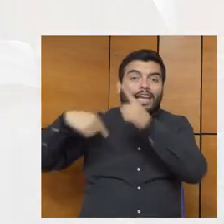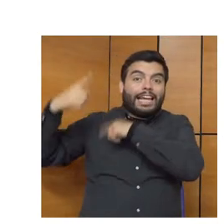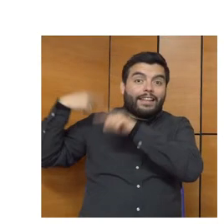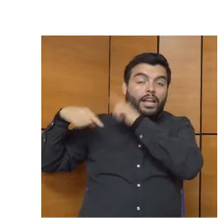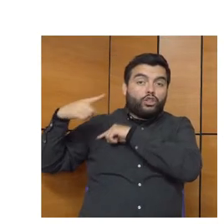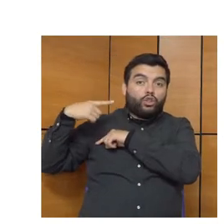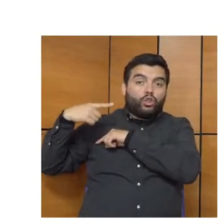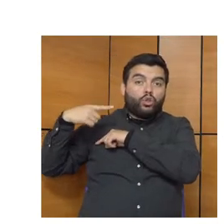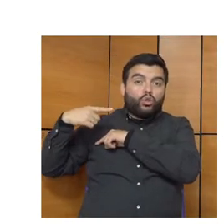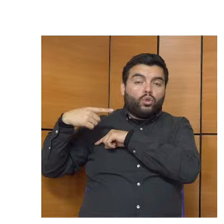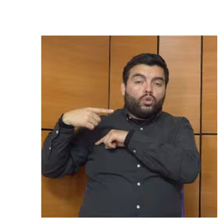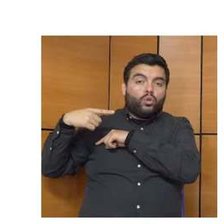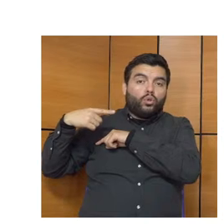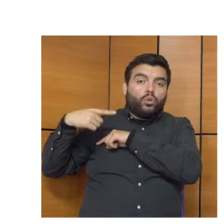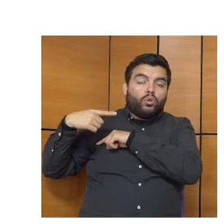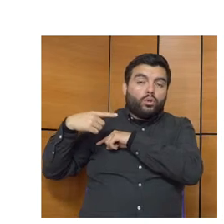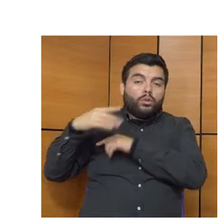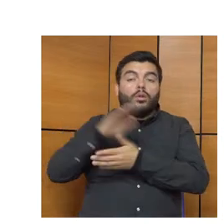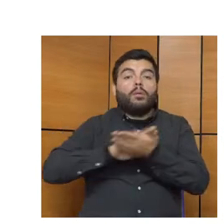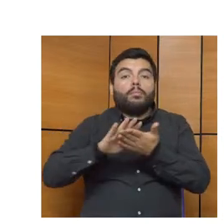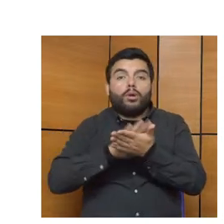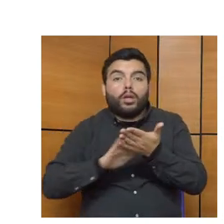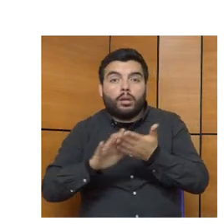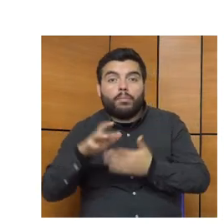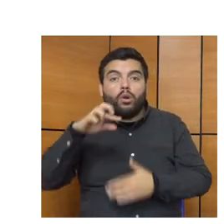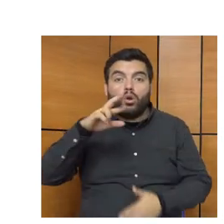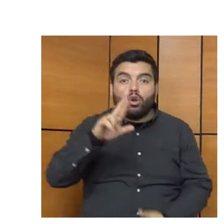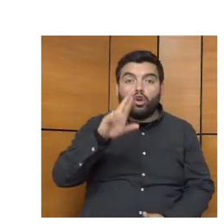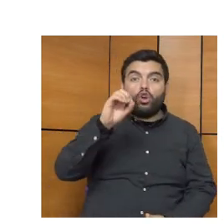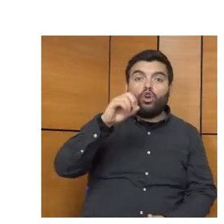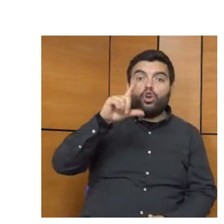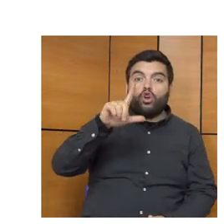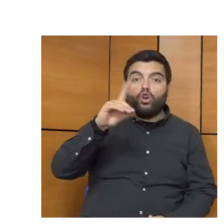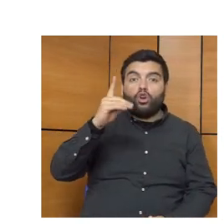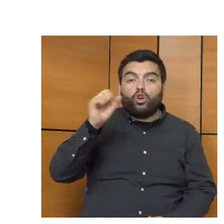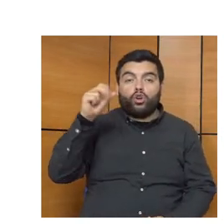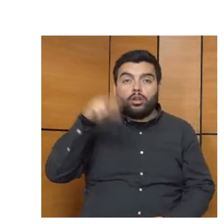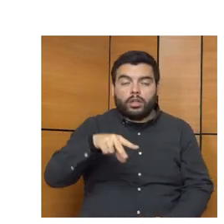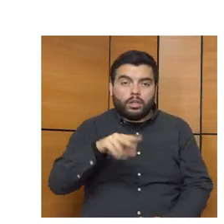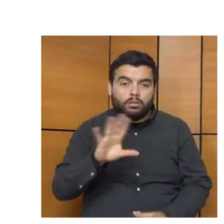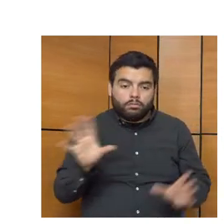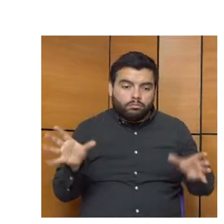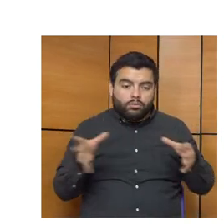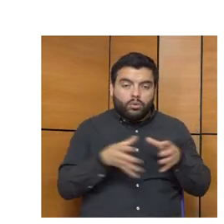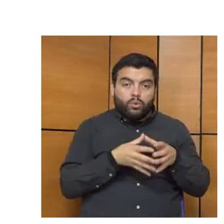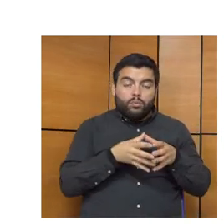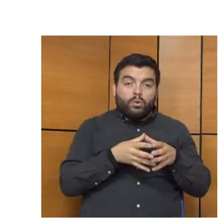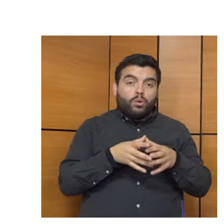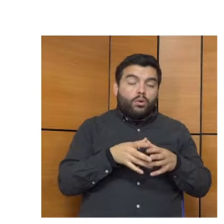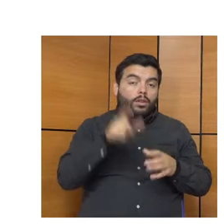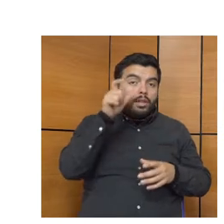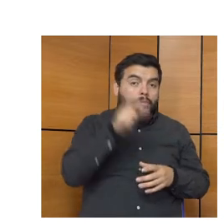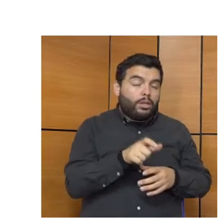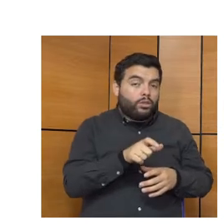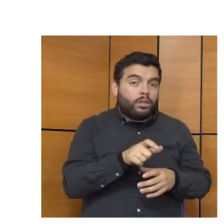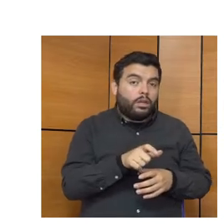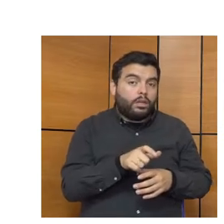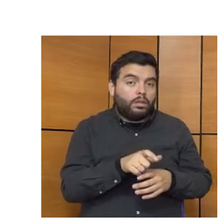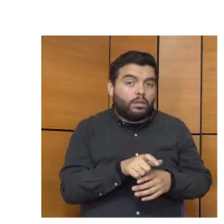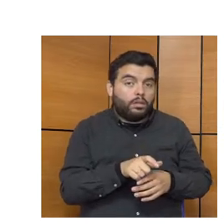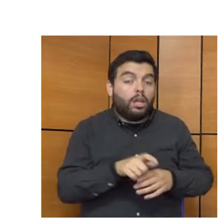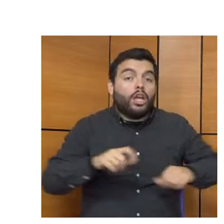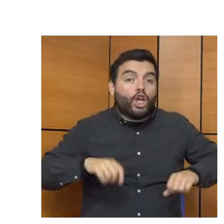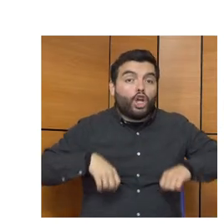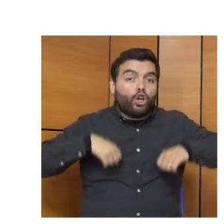el algoritmo, que es un árbol de decisión como la que mismo mostró el doctor Roldán, que dice, mira, hay una rama, que son la gente que es